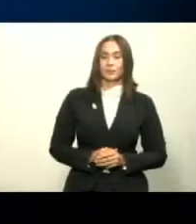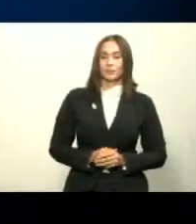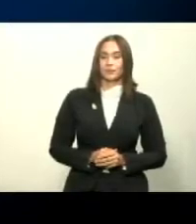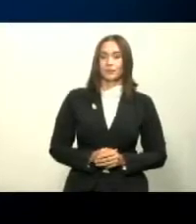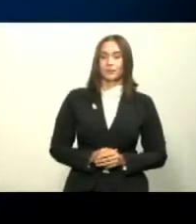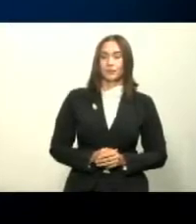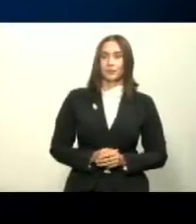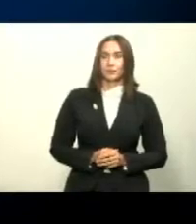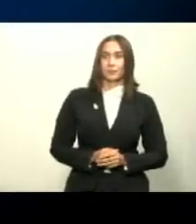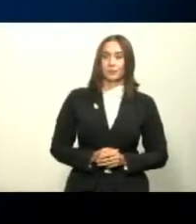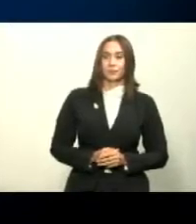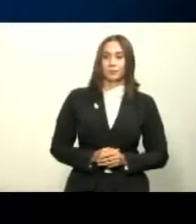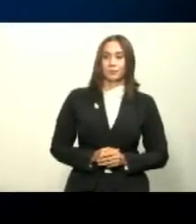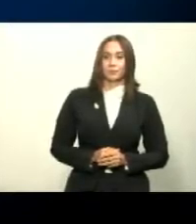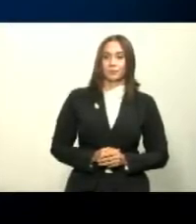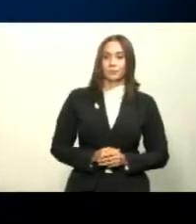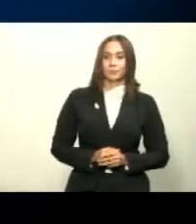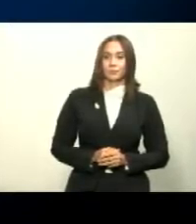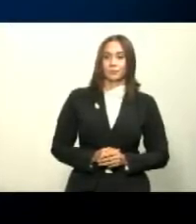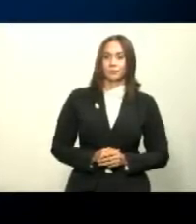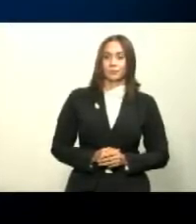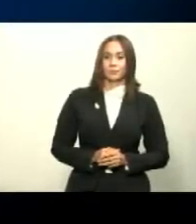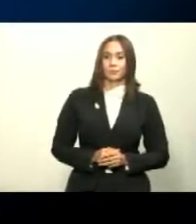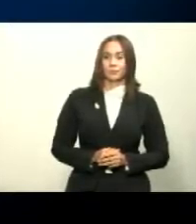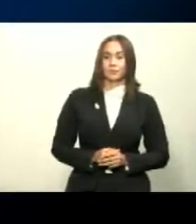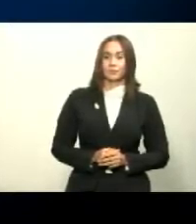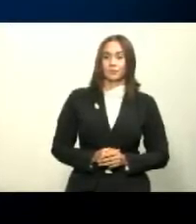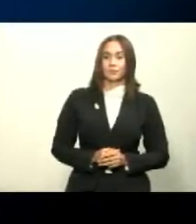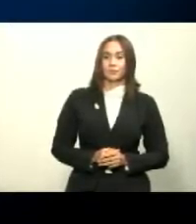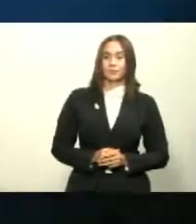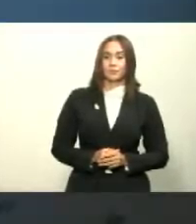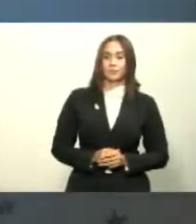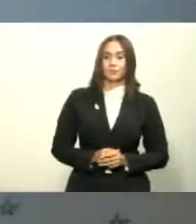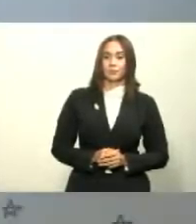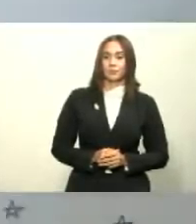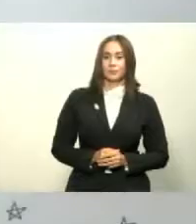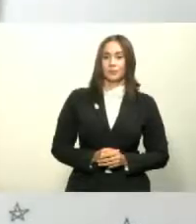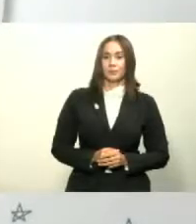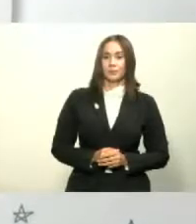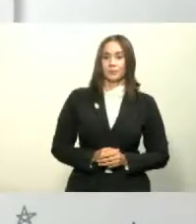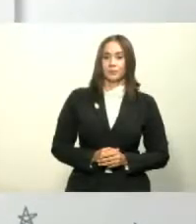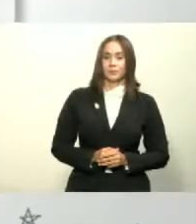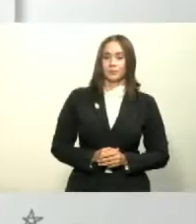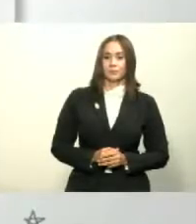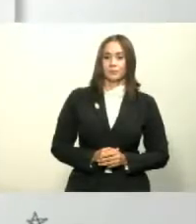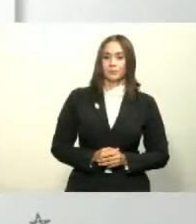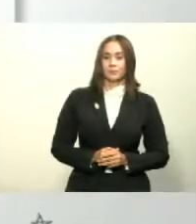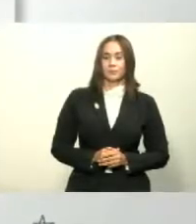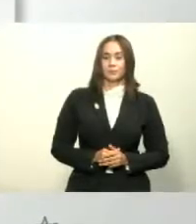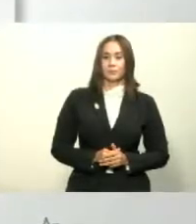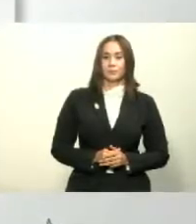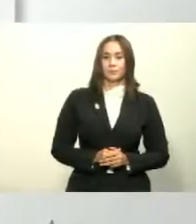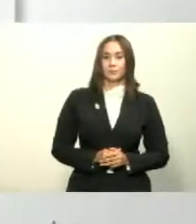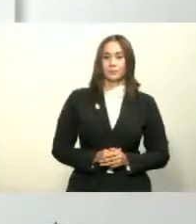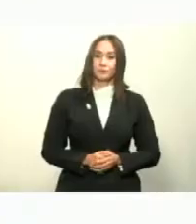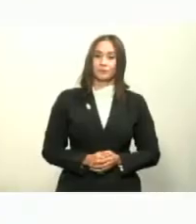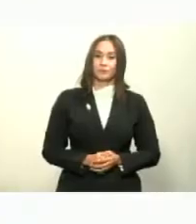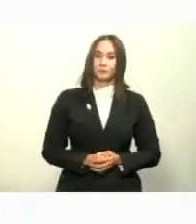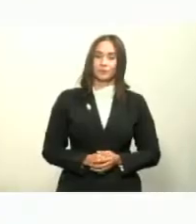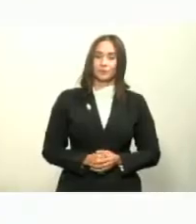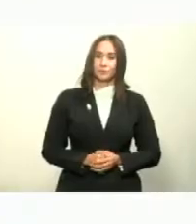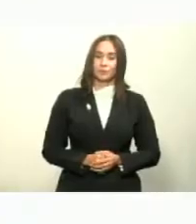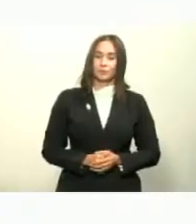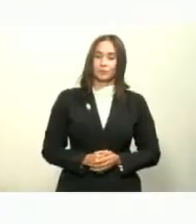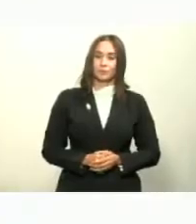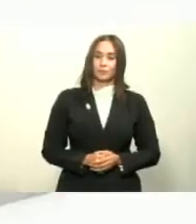La Vega, Duarte, Espaillat, Puerto Plata, San Pedro de Macorís, La Romana y La Altagracia. Dentro de